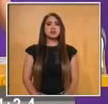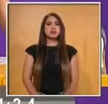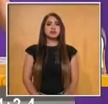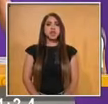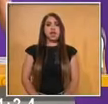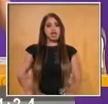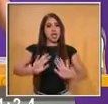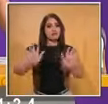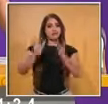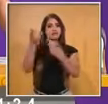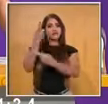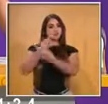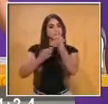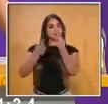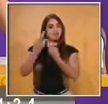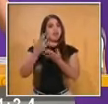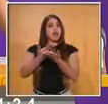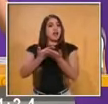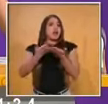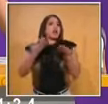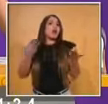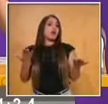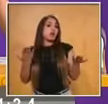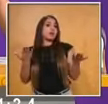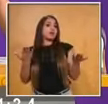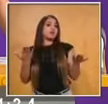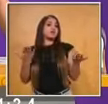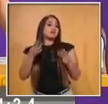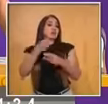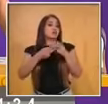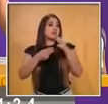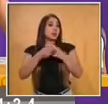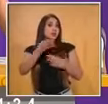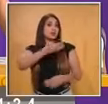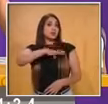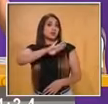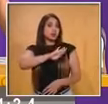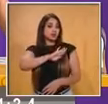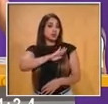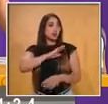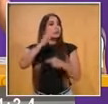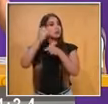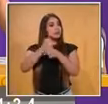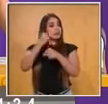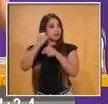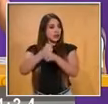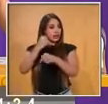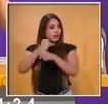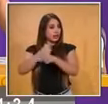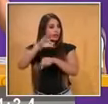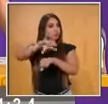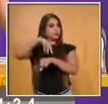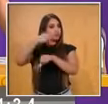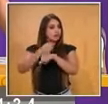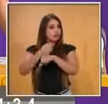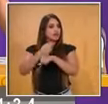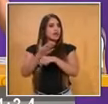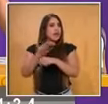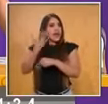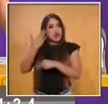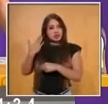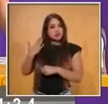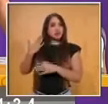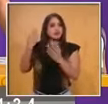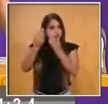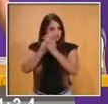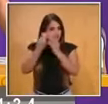Ya estamos de regreso, niños. Ahora vamos a trabajar la materia de español. Vamos a practicar nuevamente el ejercicio que hicimos en la sección